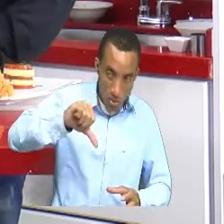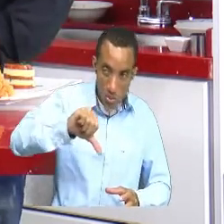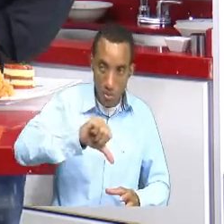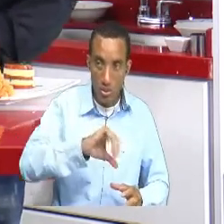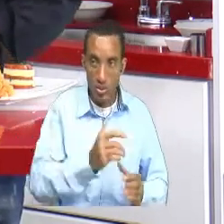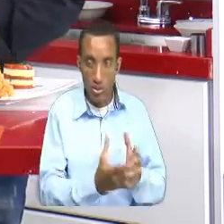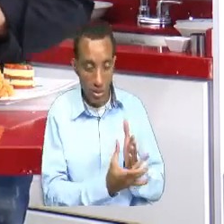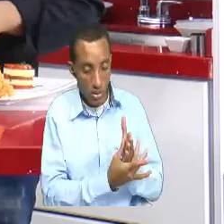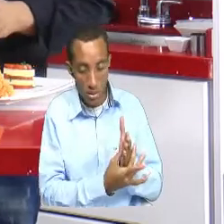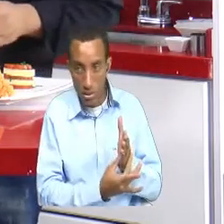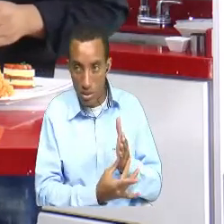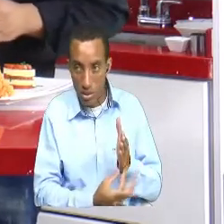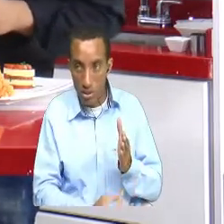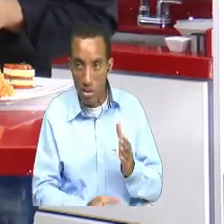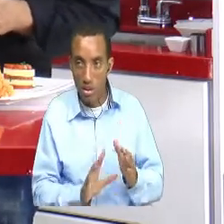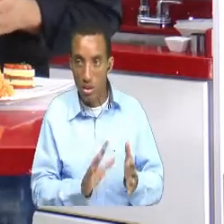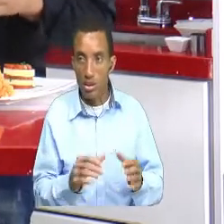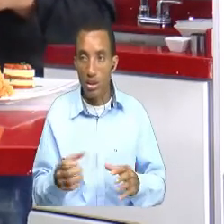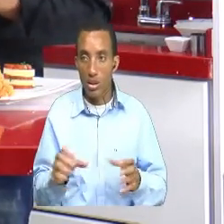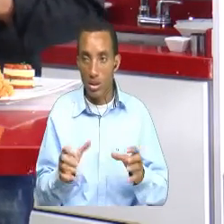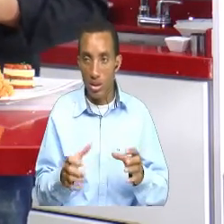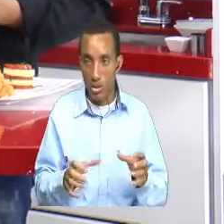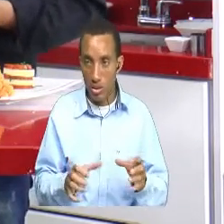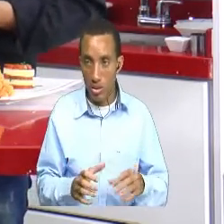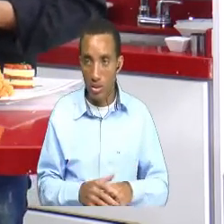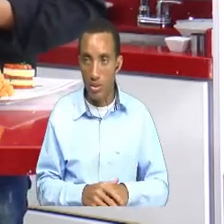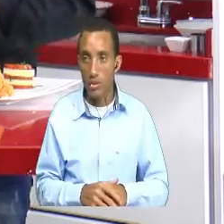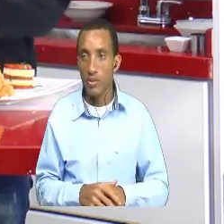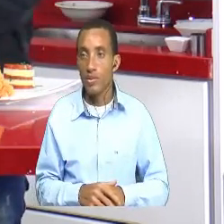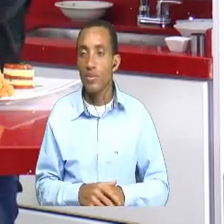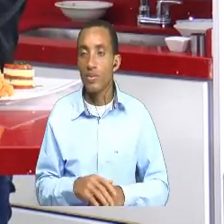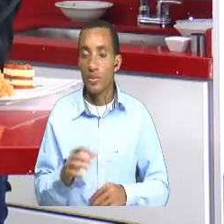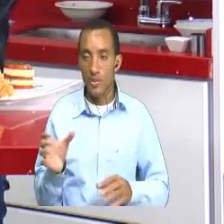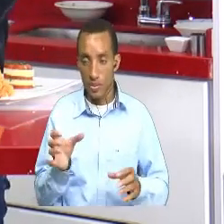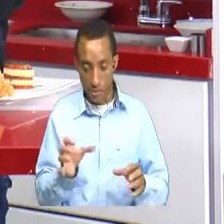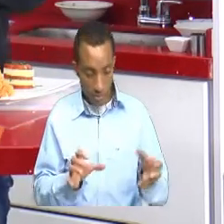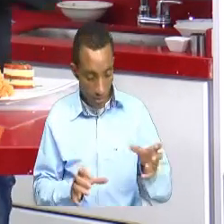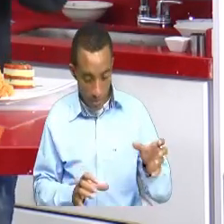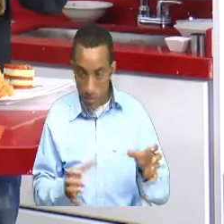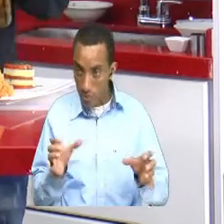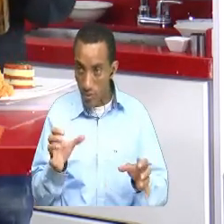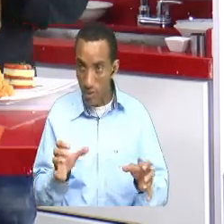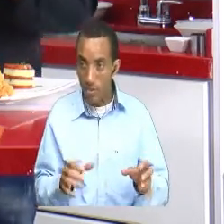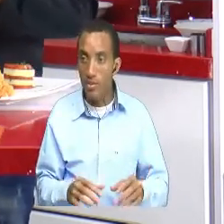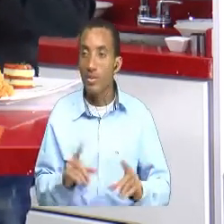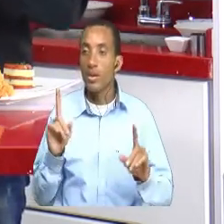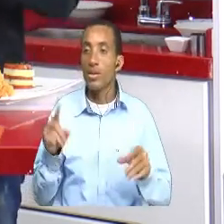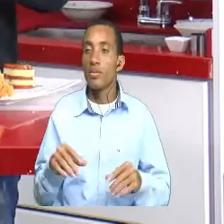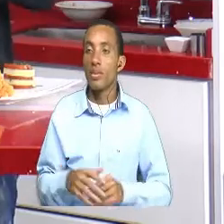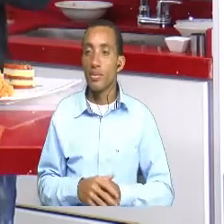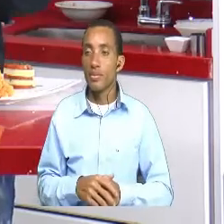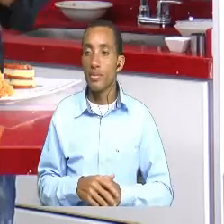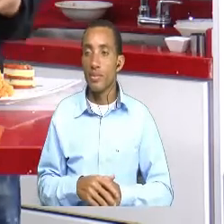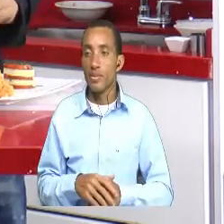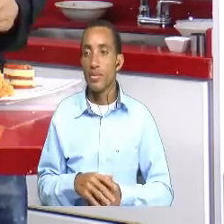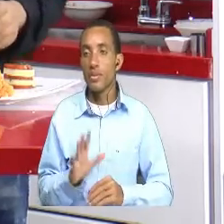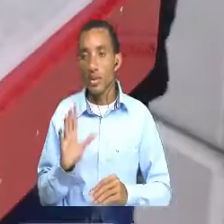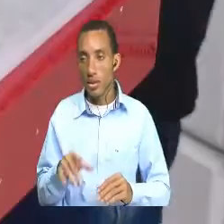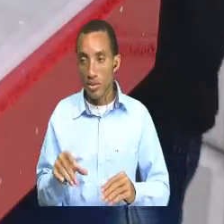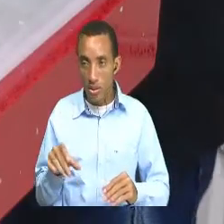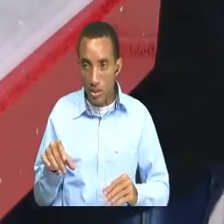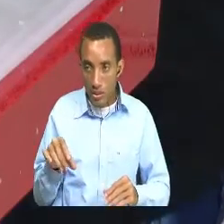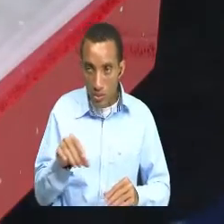y voy a mezclar un poco nuestro balsámico aceite de oliva en la receta de pronto no logró que se lo voy a colocar un poco